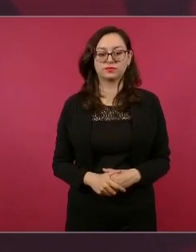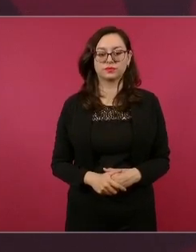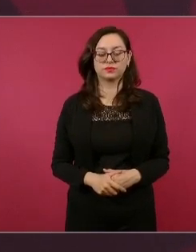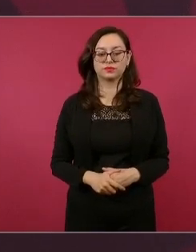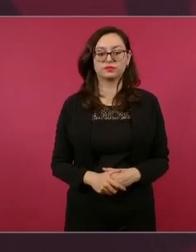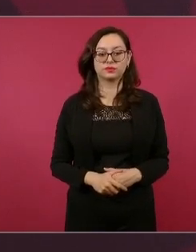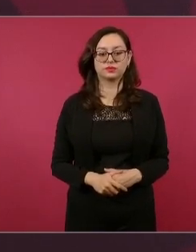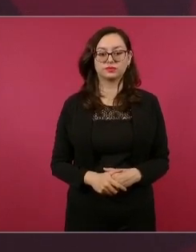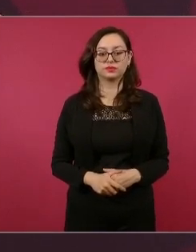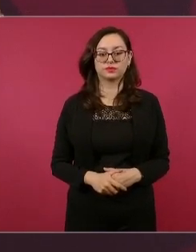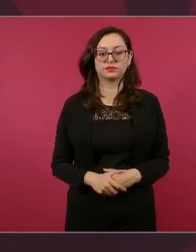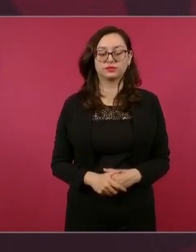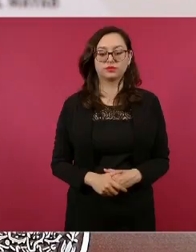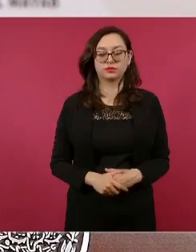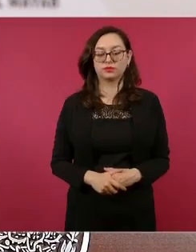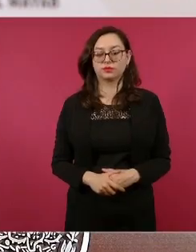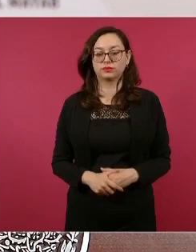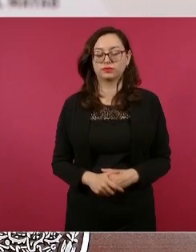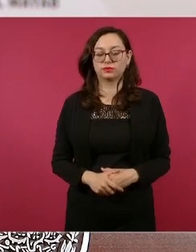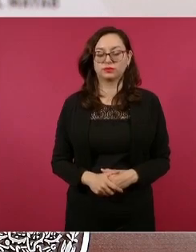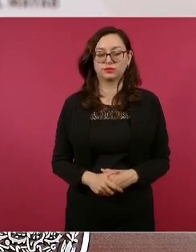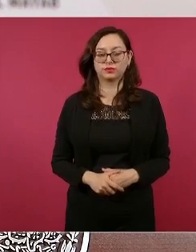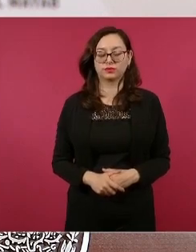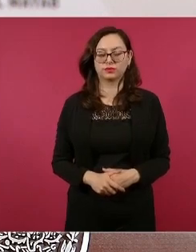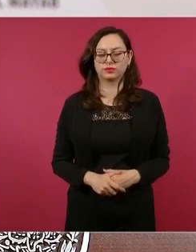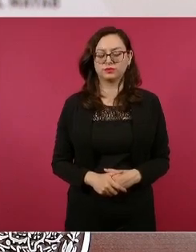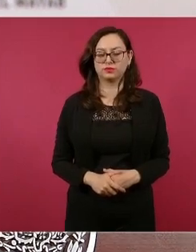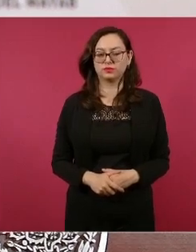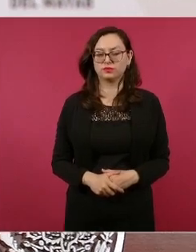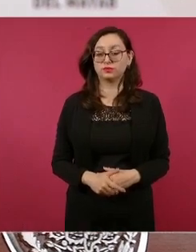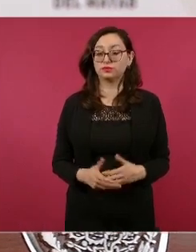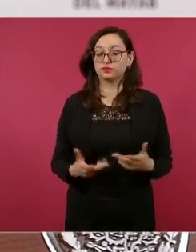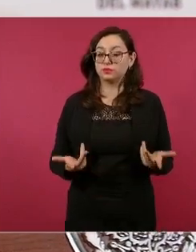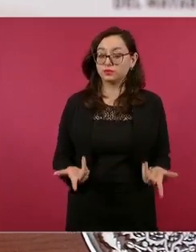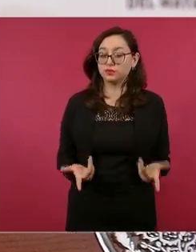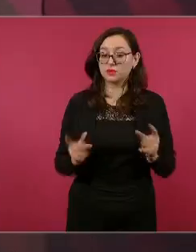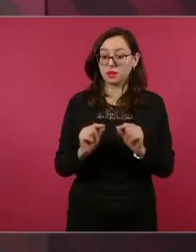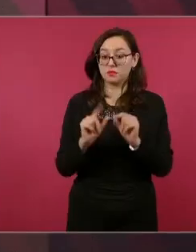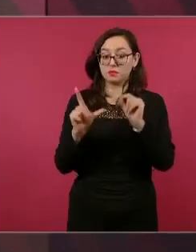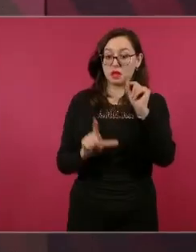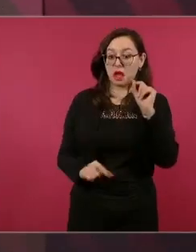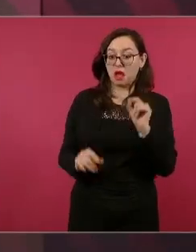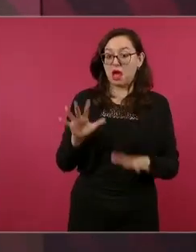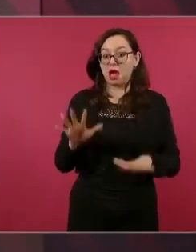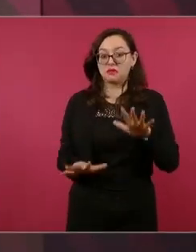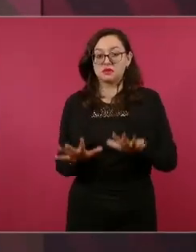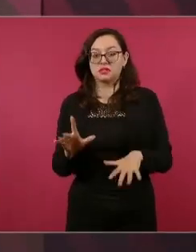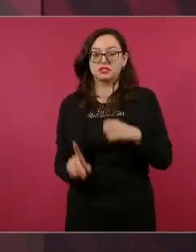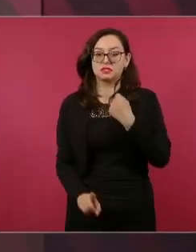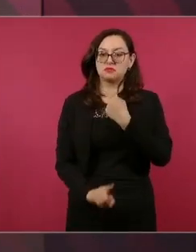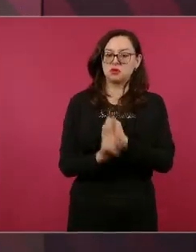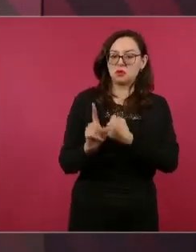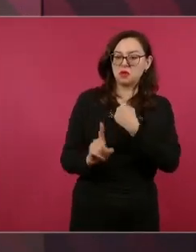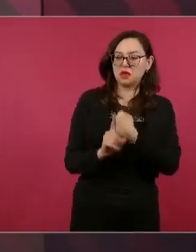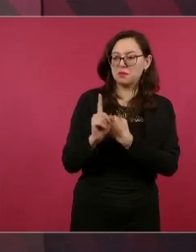o se ha facilitado el que se afecte nuestra soberanía? Cuando nos